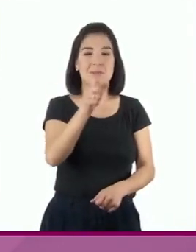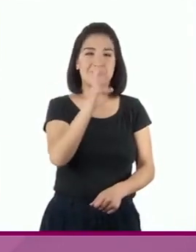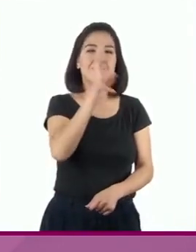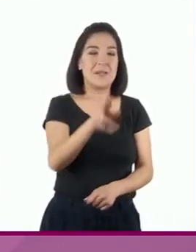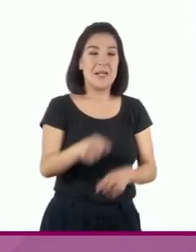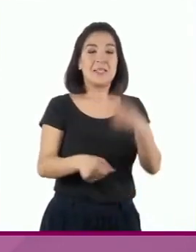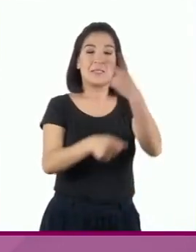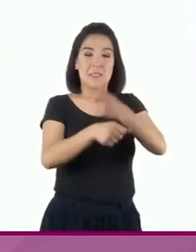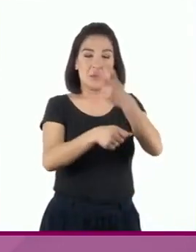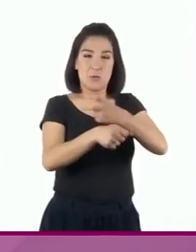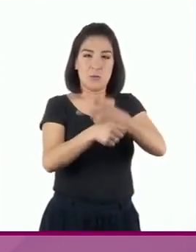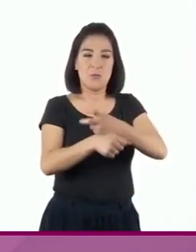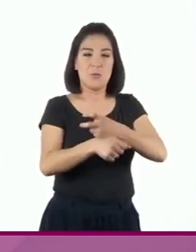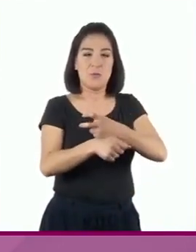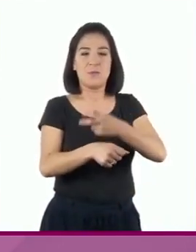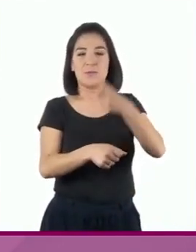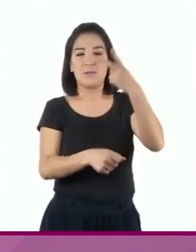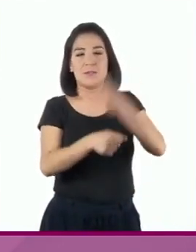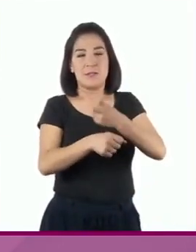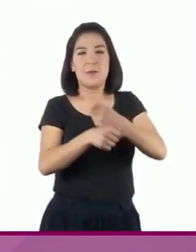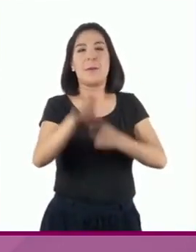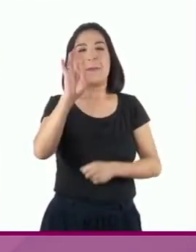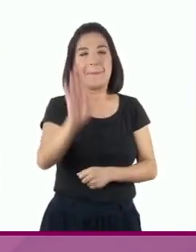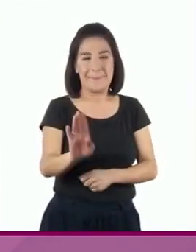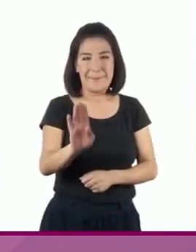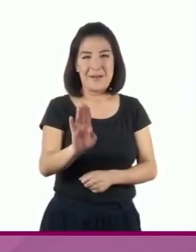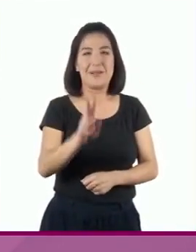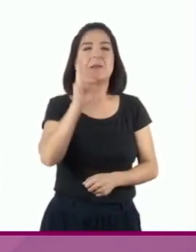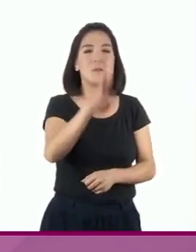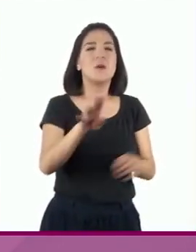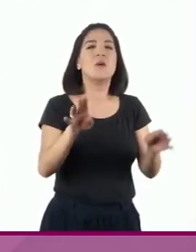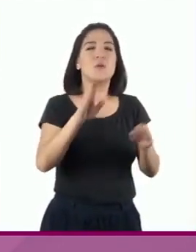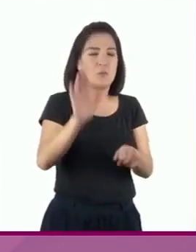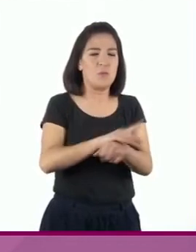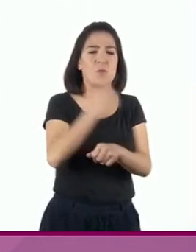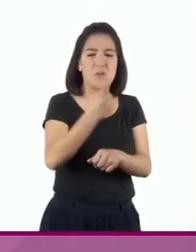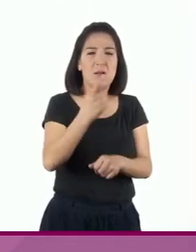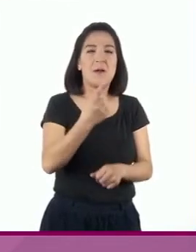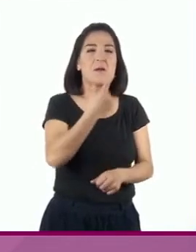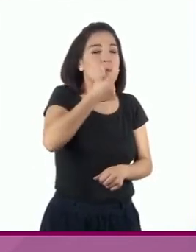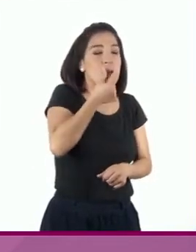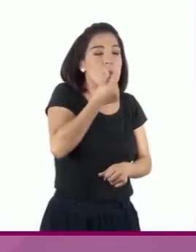come semillas, que es su especialidad, su alternativa favorita son las garrapatas.